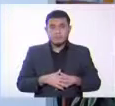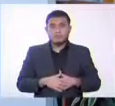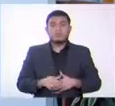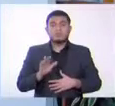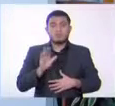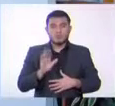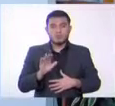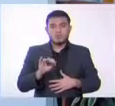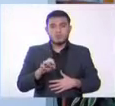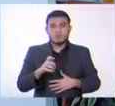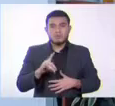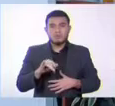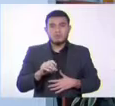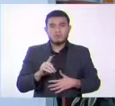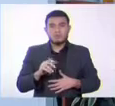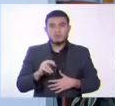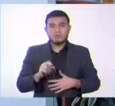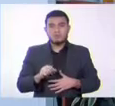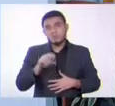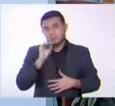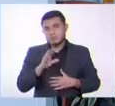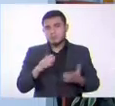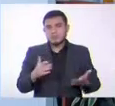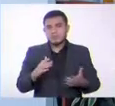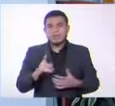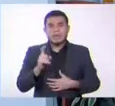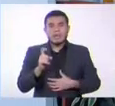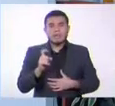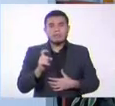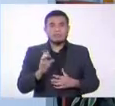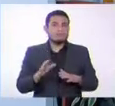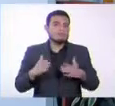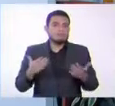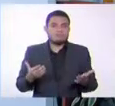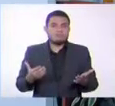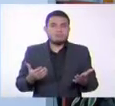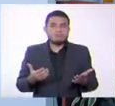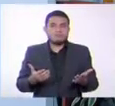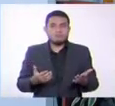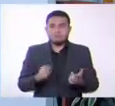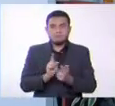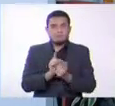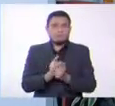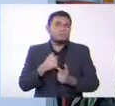de oxidación decimos que es X, porque es lo que no conozco.